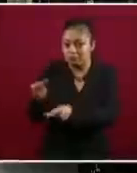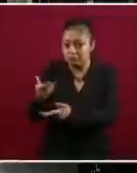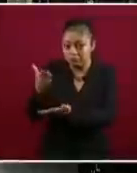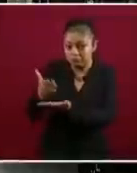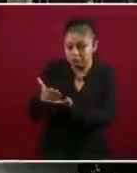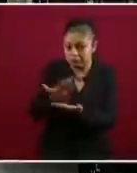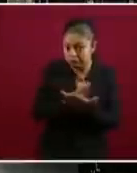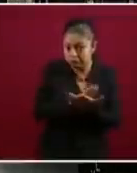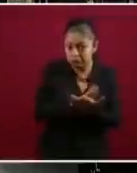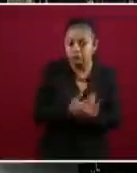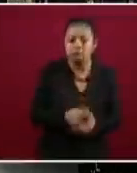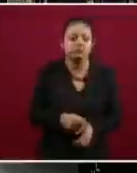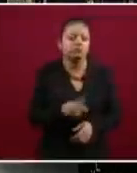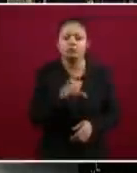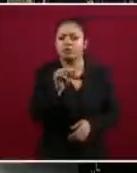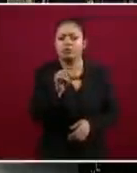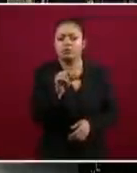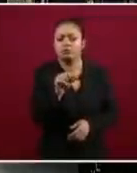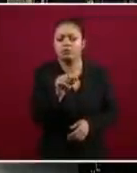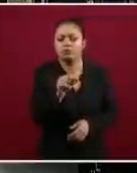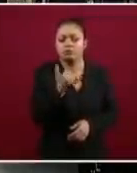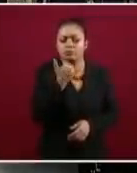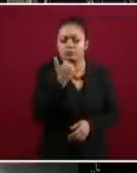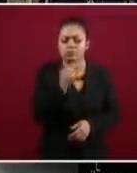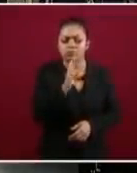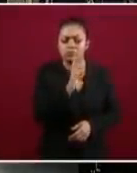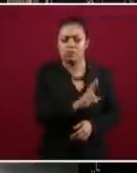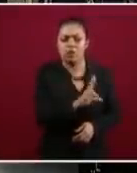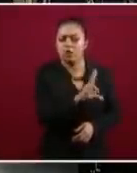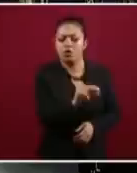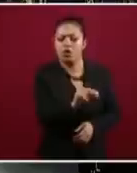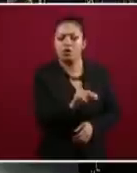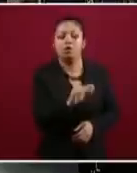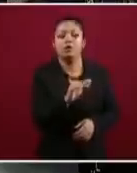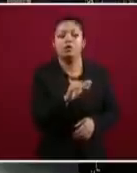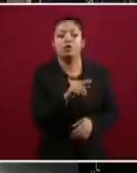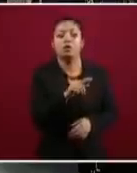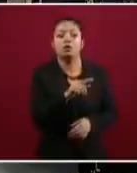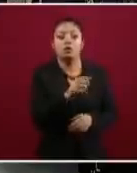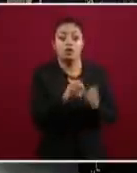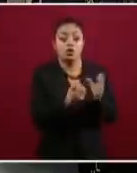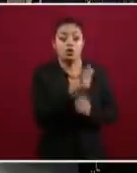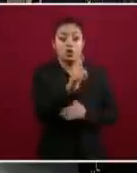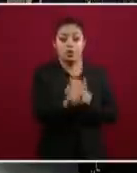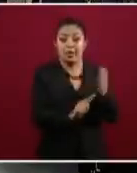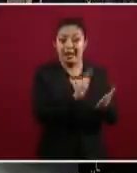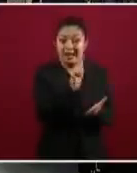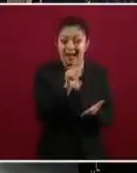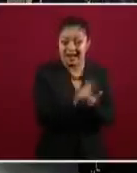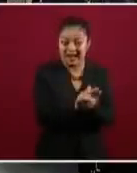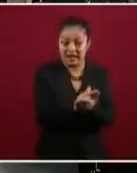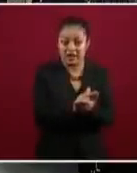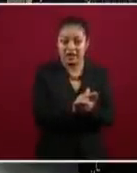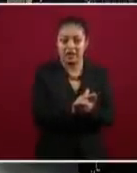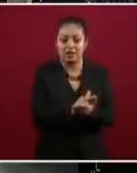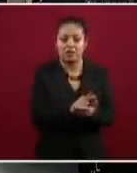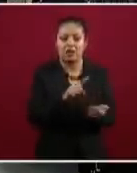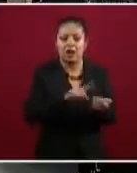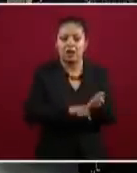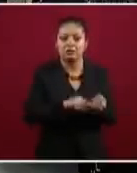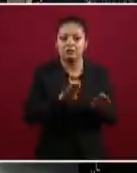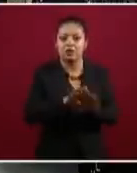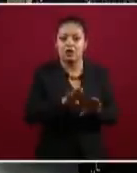siquiera en lo legal, porque la nueva ley no tiene efectos